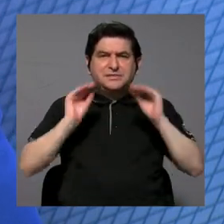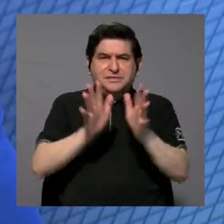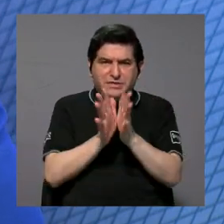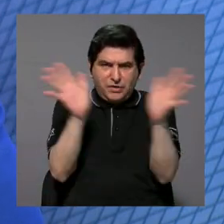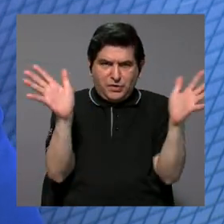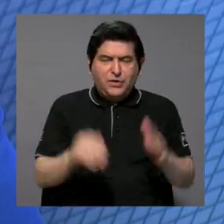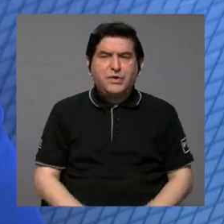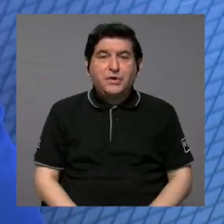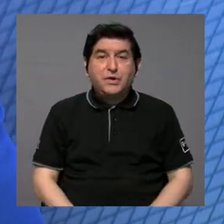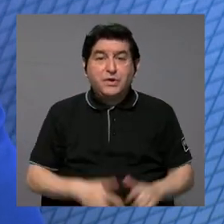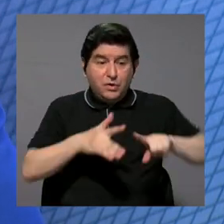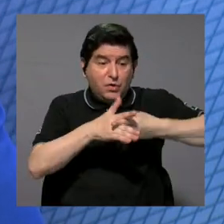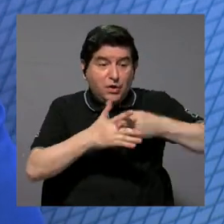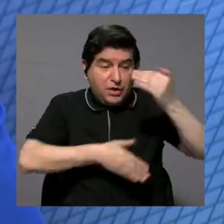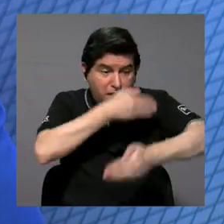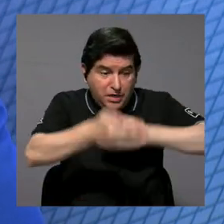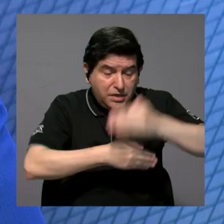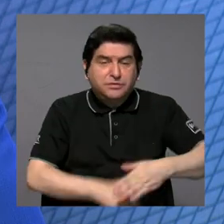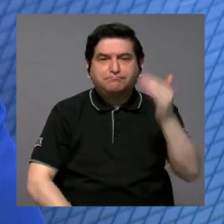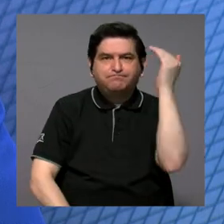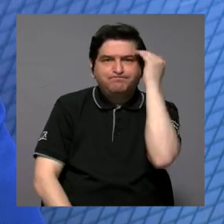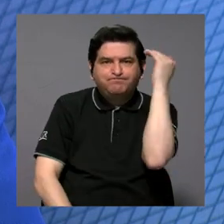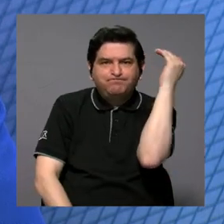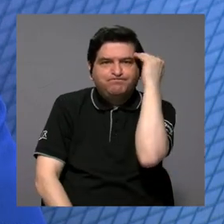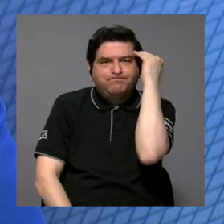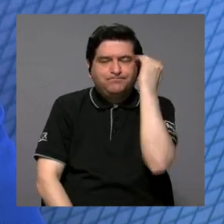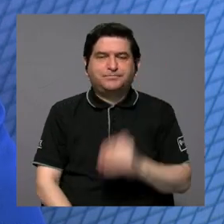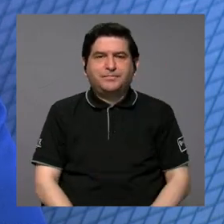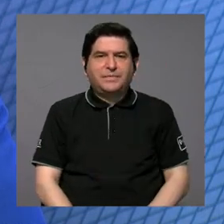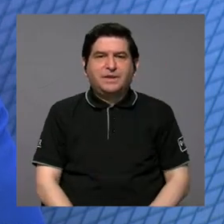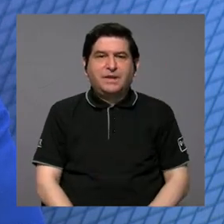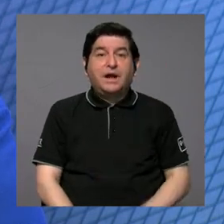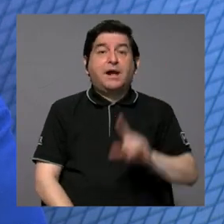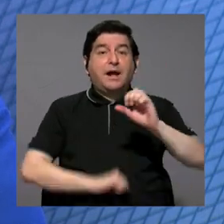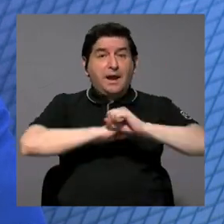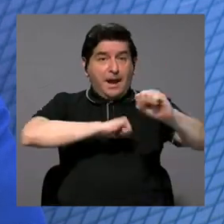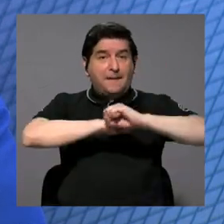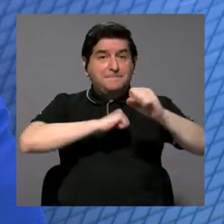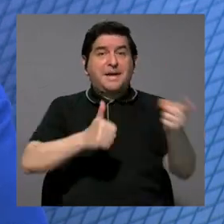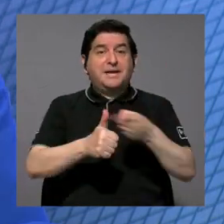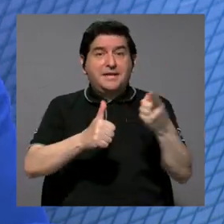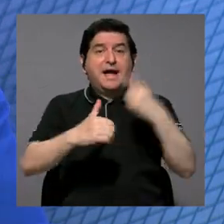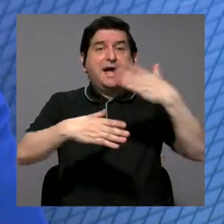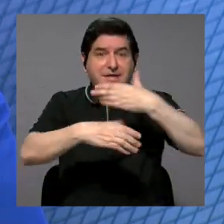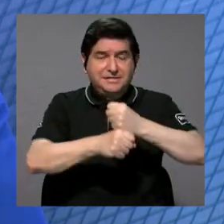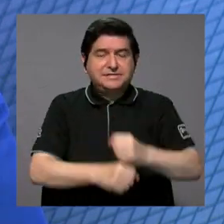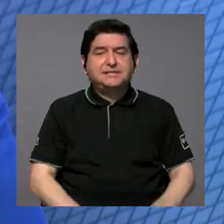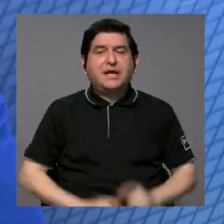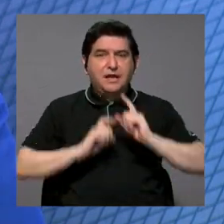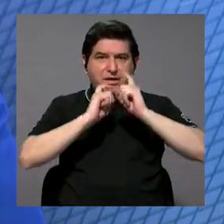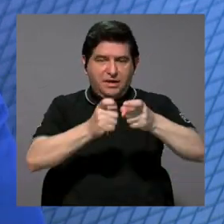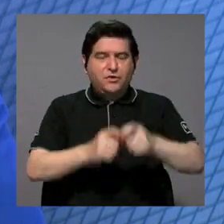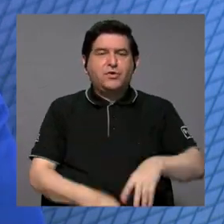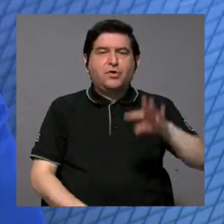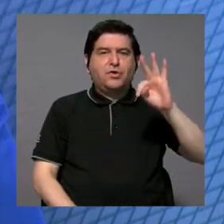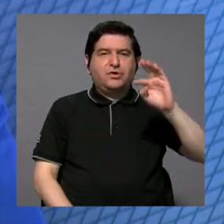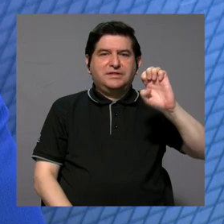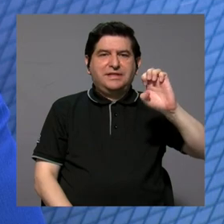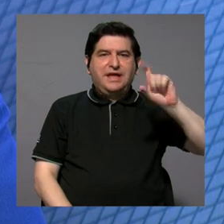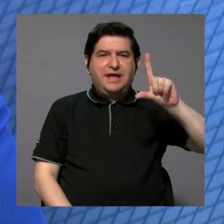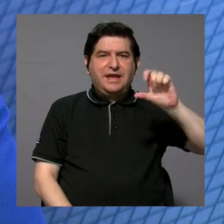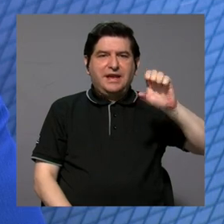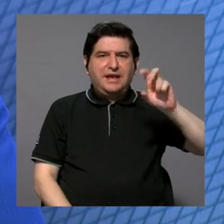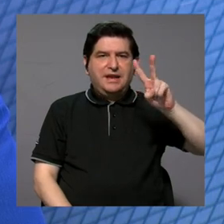empezamos a hacer un proceso de conciencia, ¿verdad? Sacamos una campaña, la primera campaña que fue donada por Televisa, ¿verdad? Que se